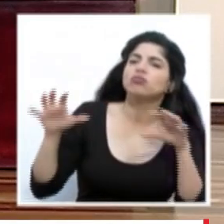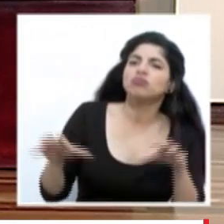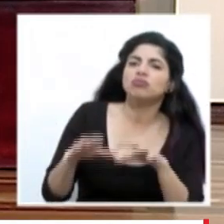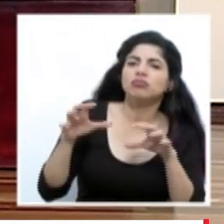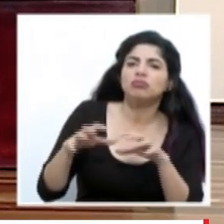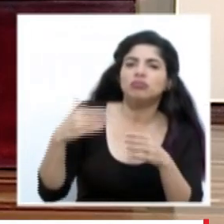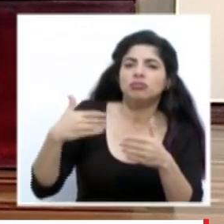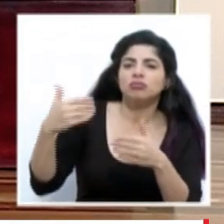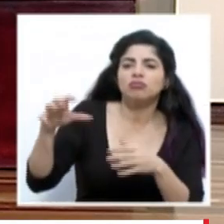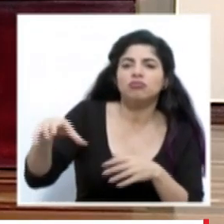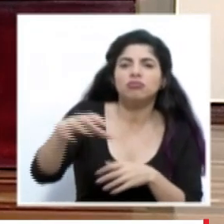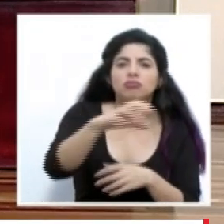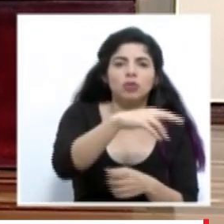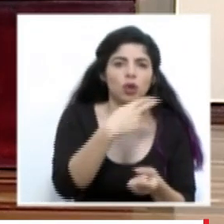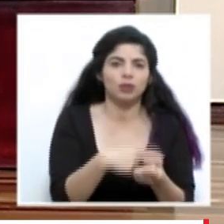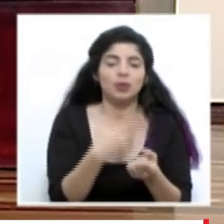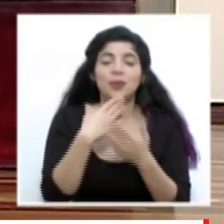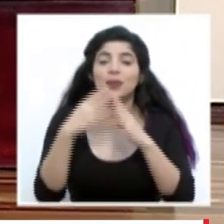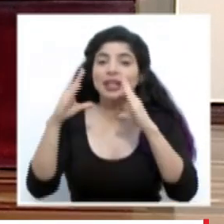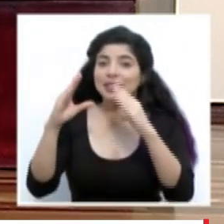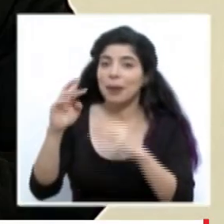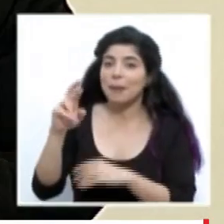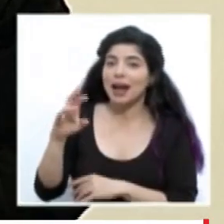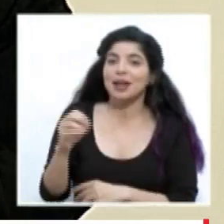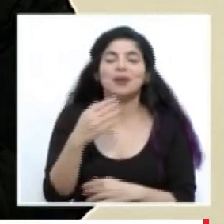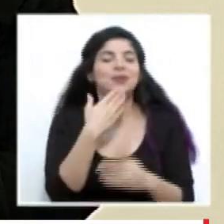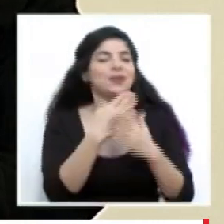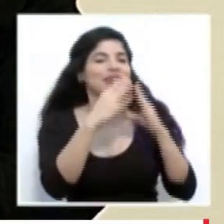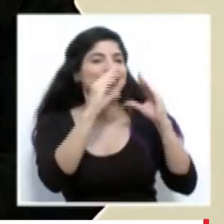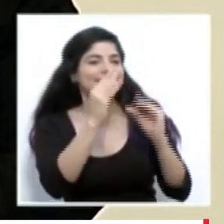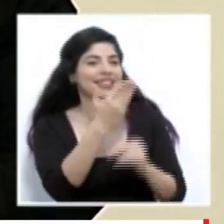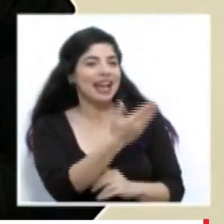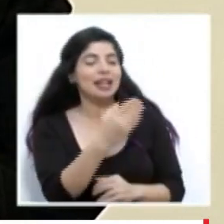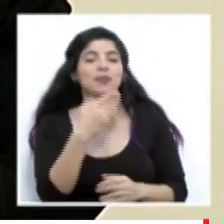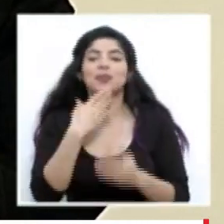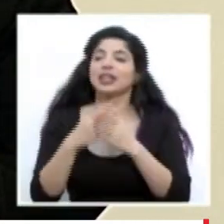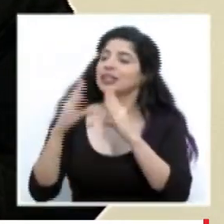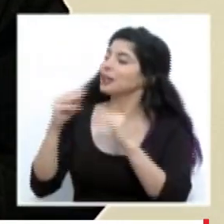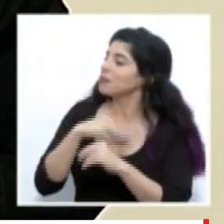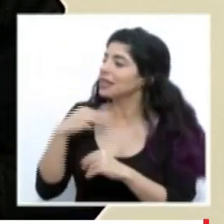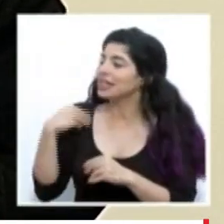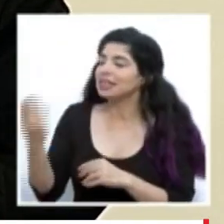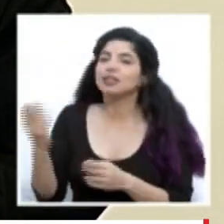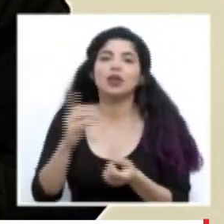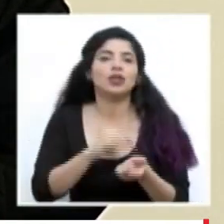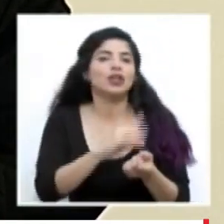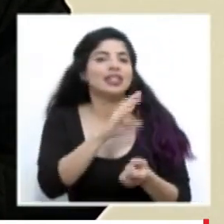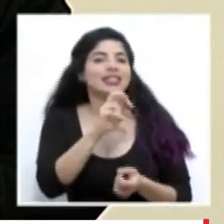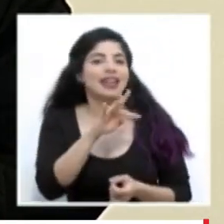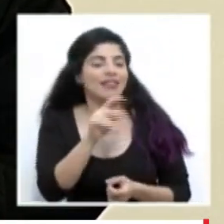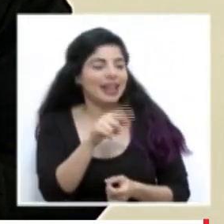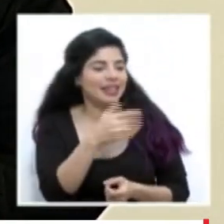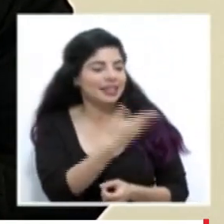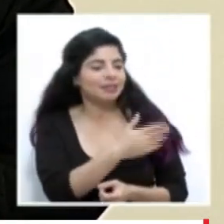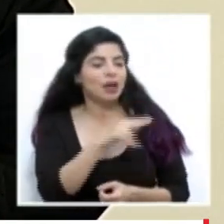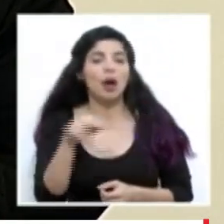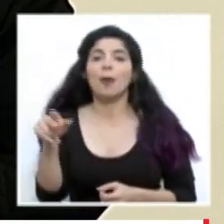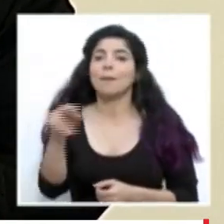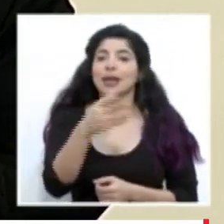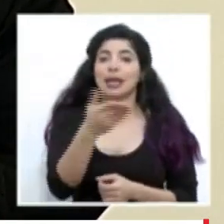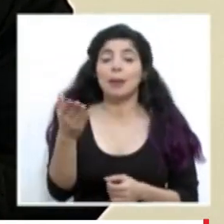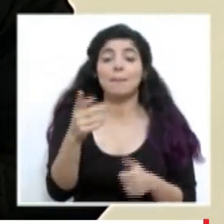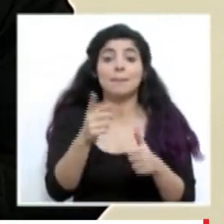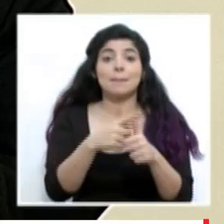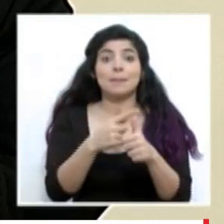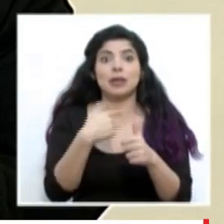se realizan en centros médicos. Buenas tardes, don Mario. Buenas tardes, señor ministro, doctora Cervantes, compañeros. Primero,